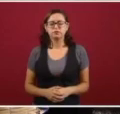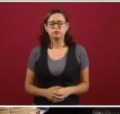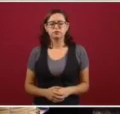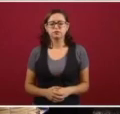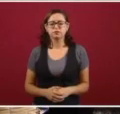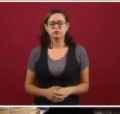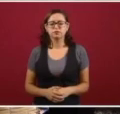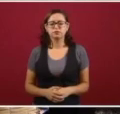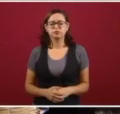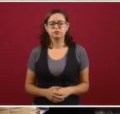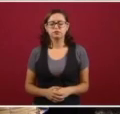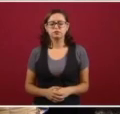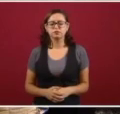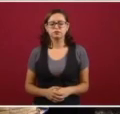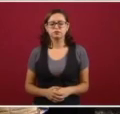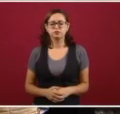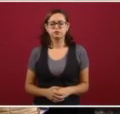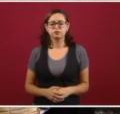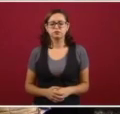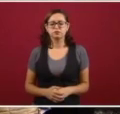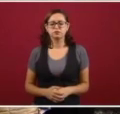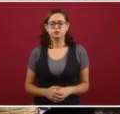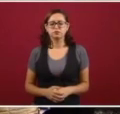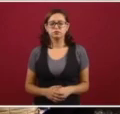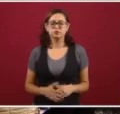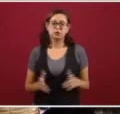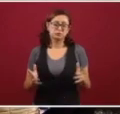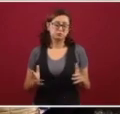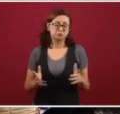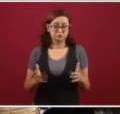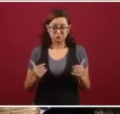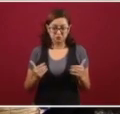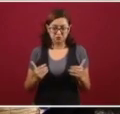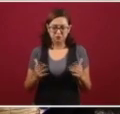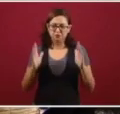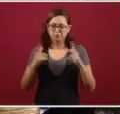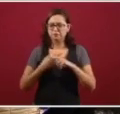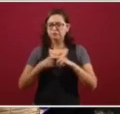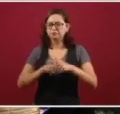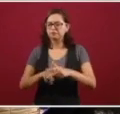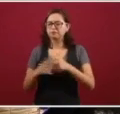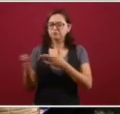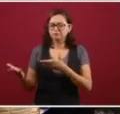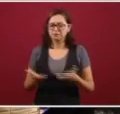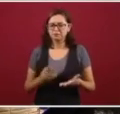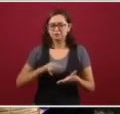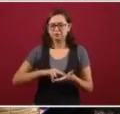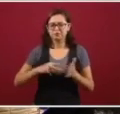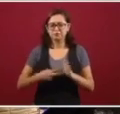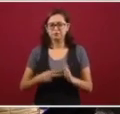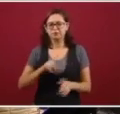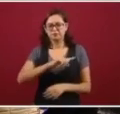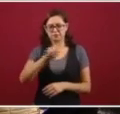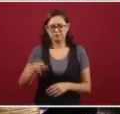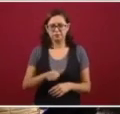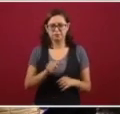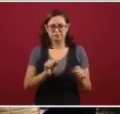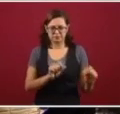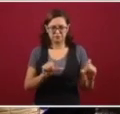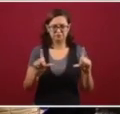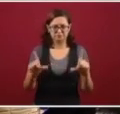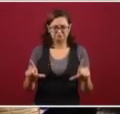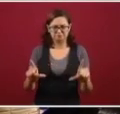O empezamos con el ingeniero y luego presentamos las de